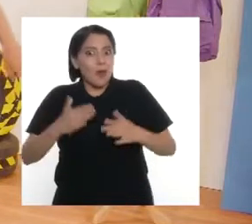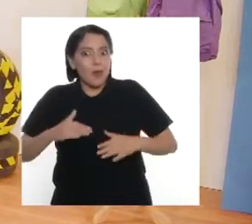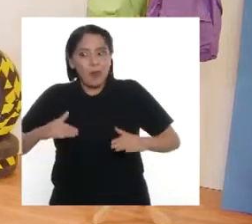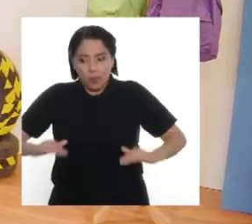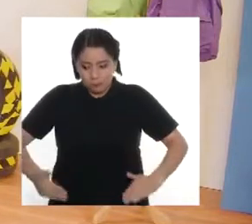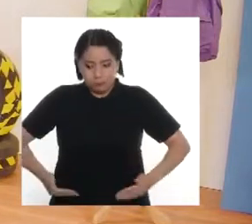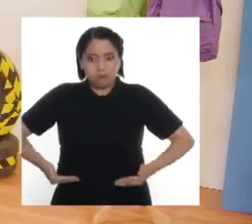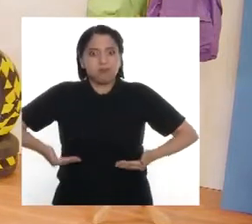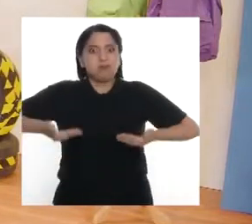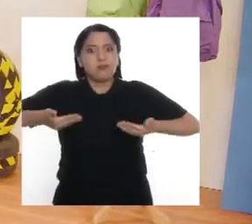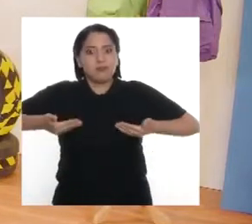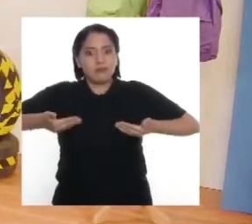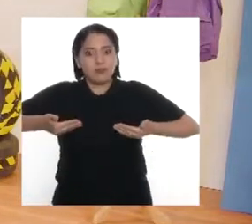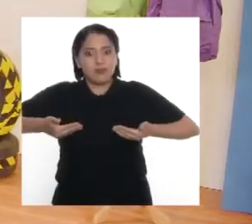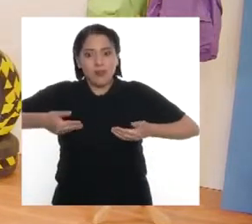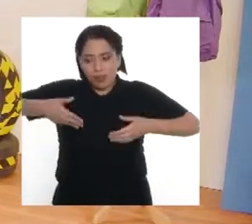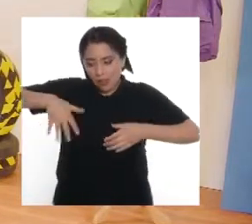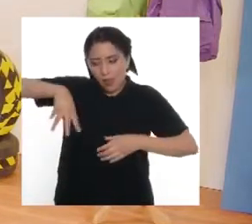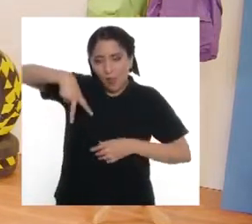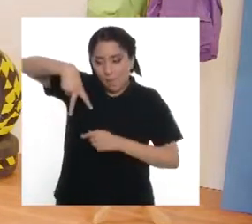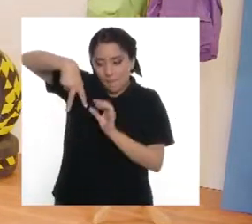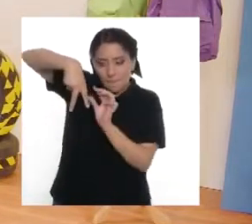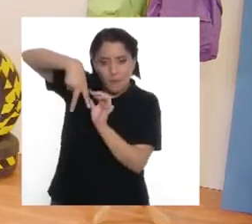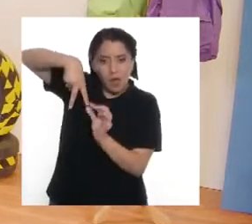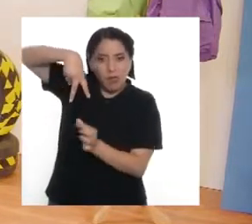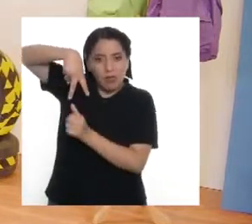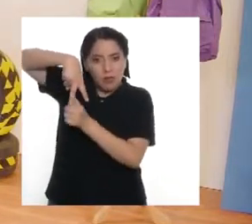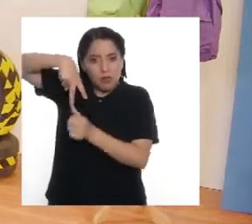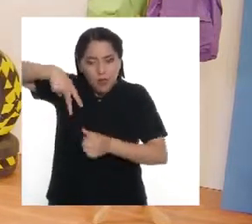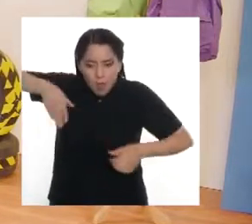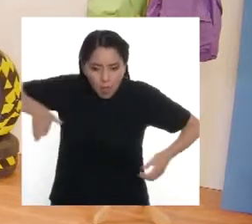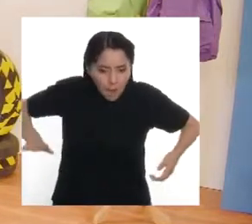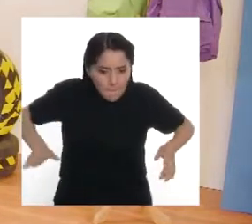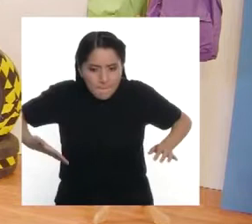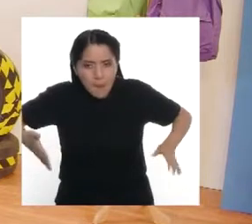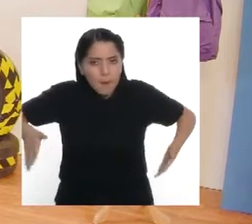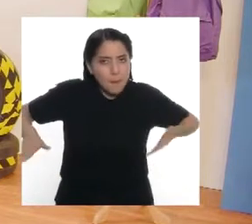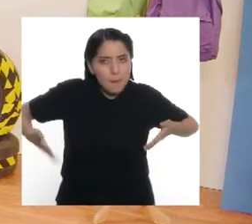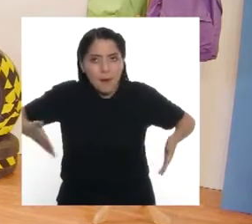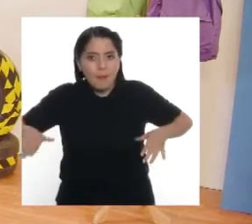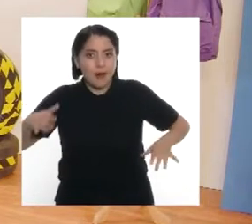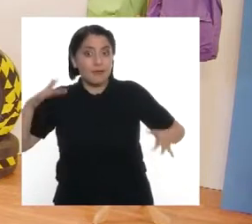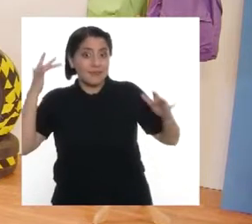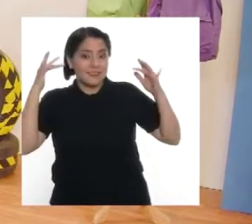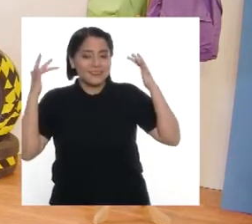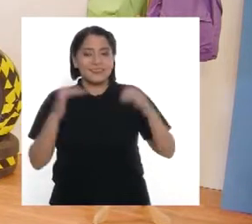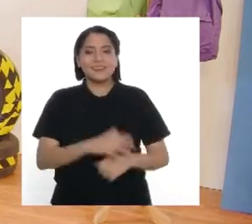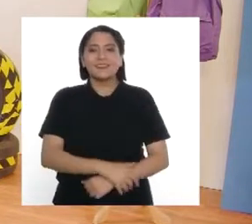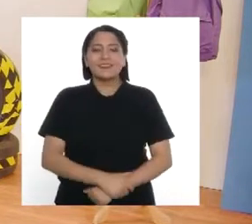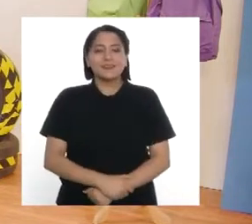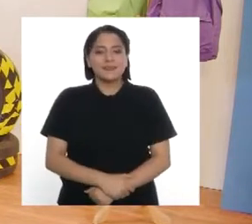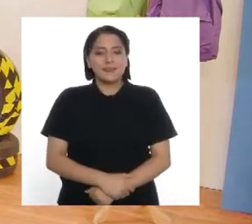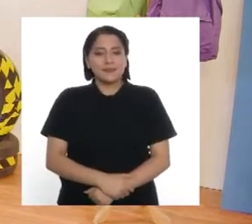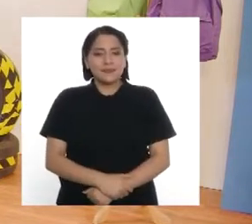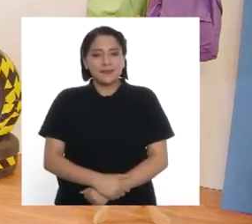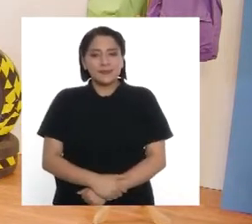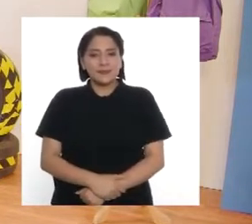Vamos subiendo ahora hasta las pantorrillas. Damos unas cuantas palmaditas para hacer sonar.